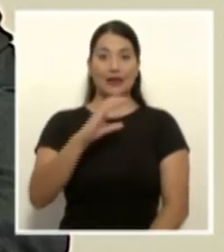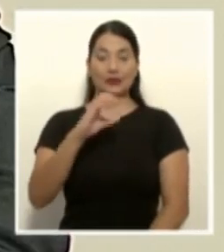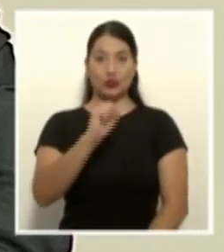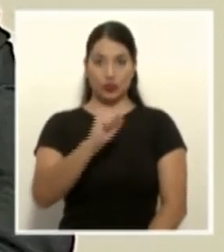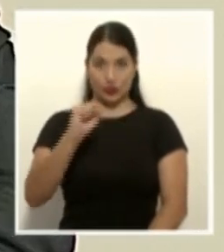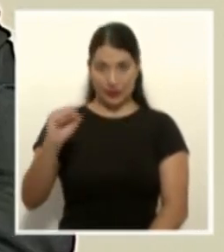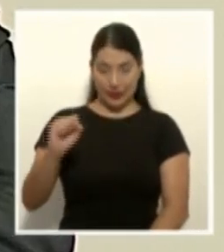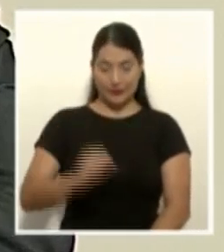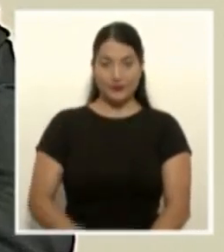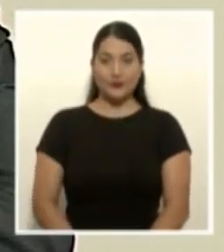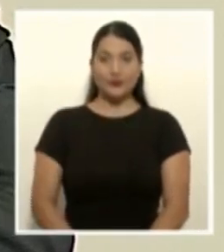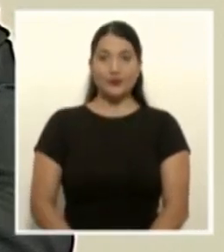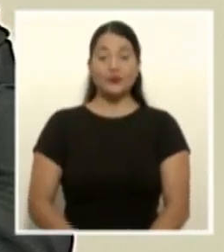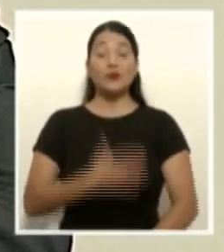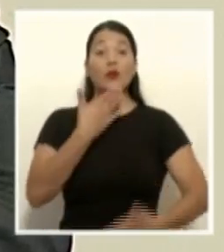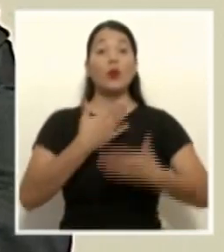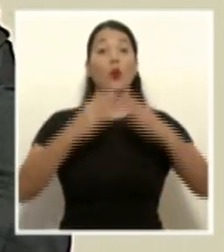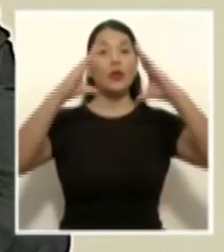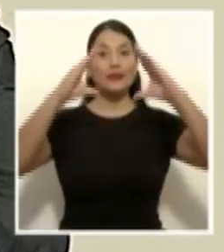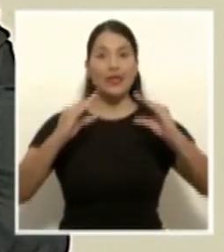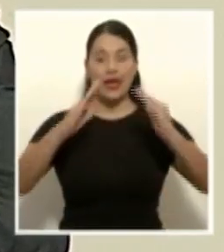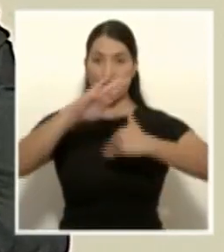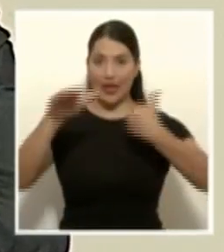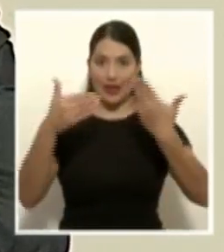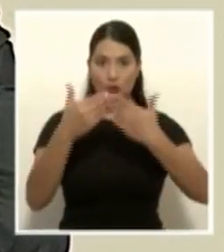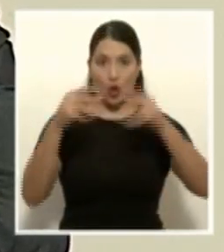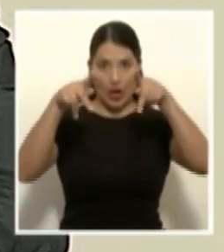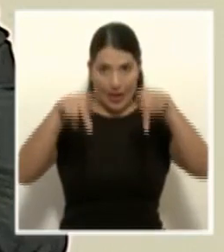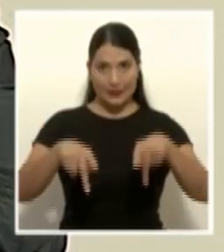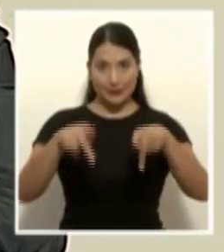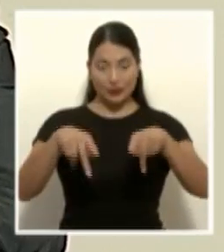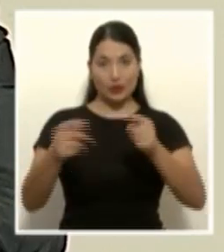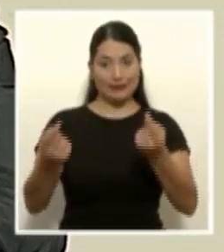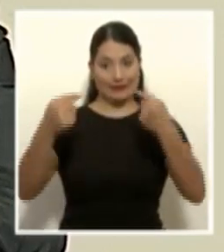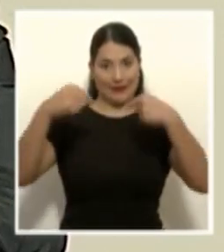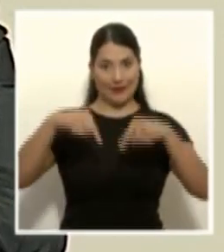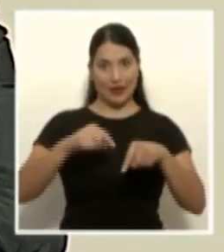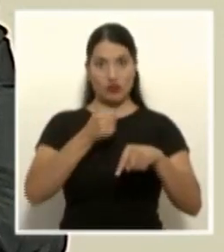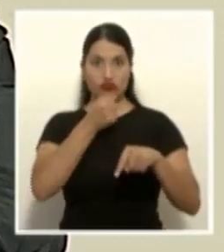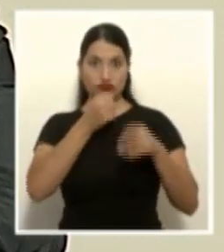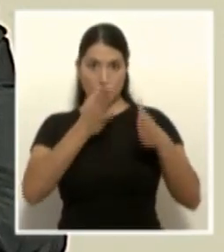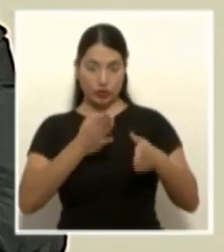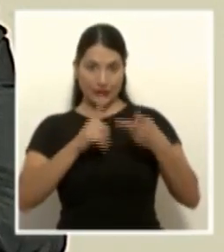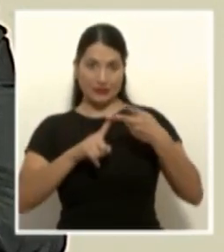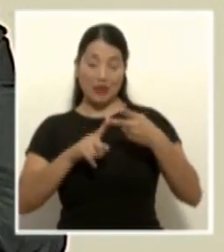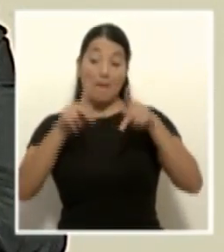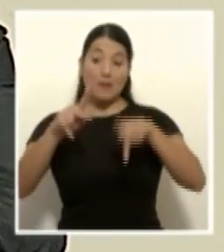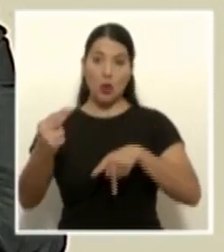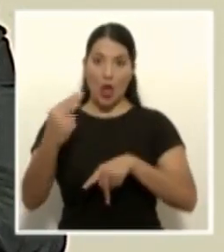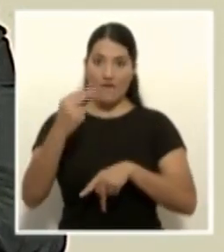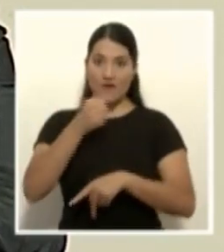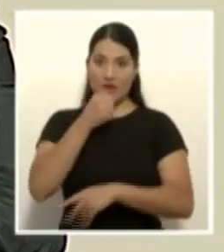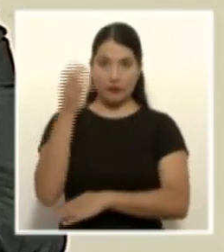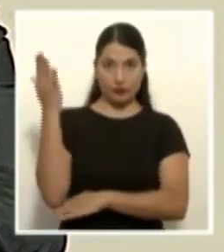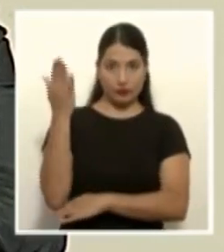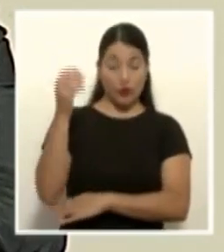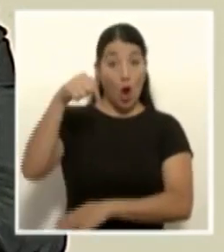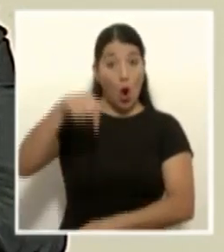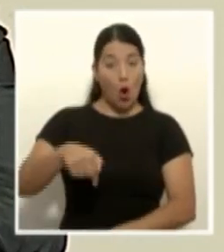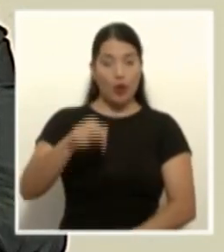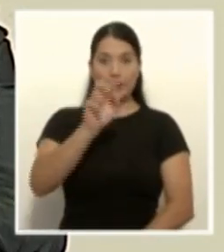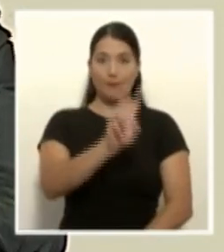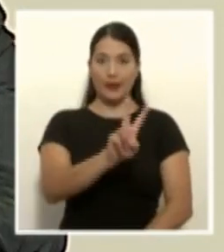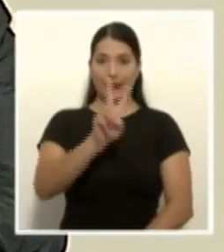Seguro Social, a todos los presentes y los que siguen esta transmisión. Hoy, 22 de